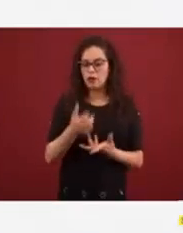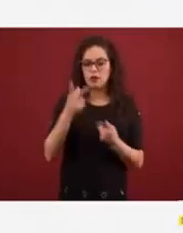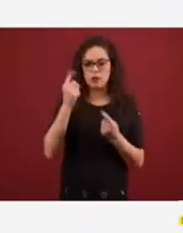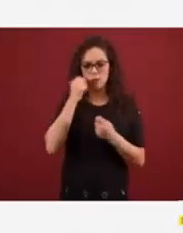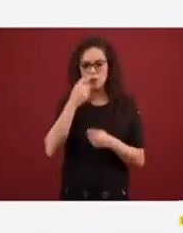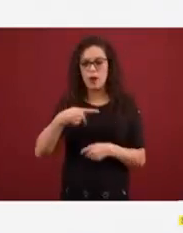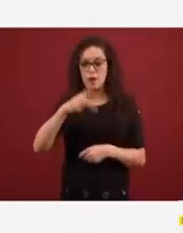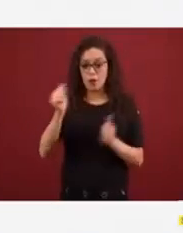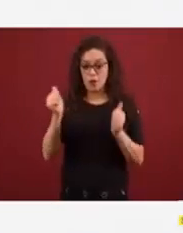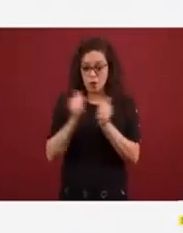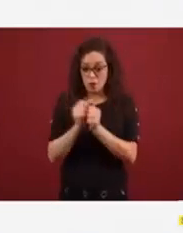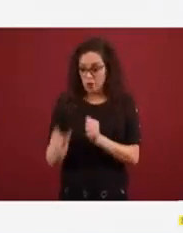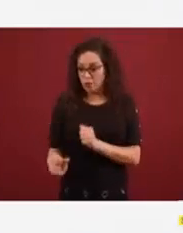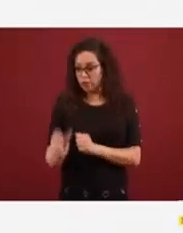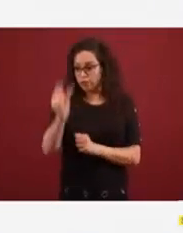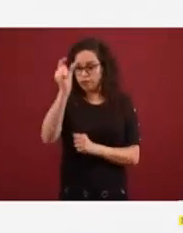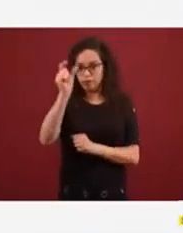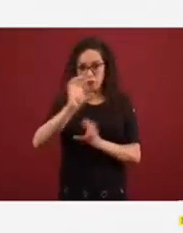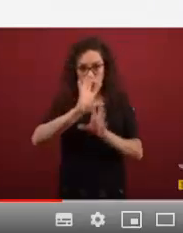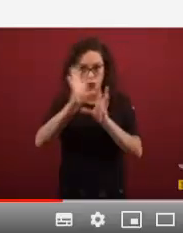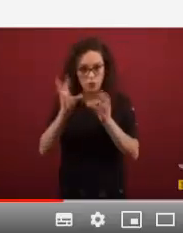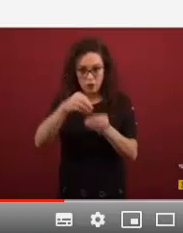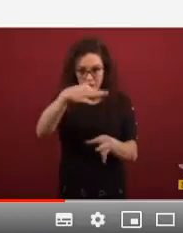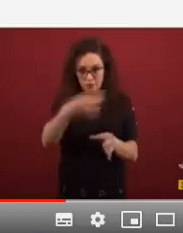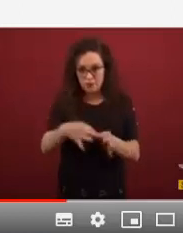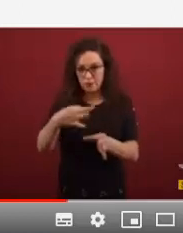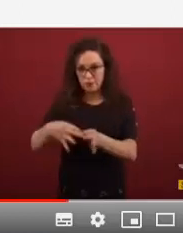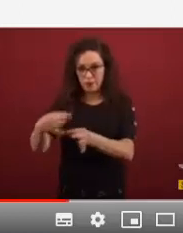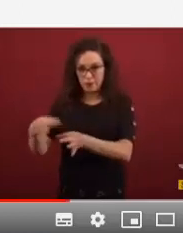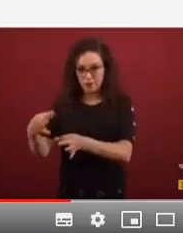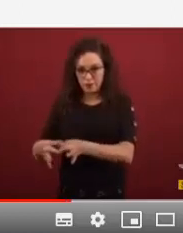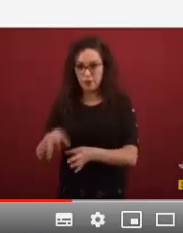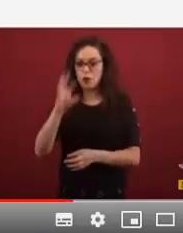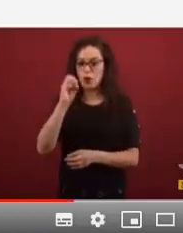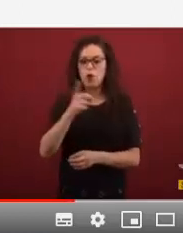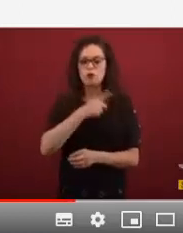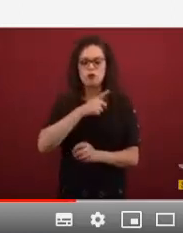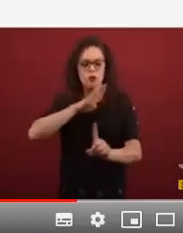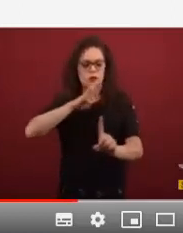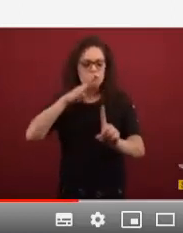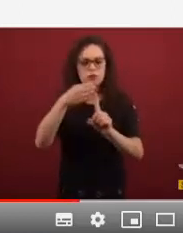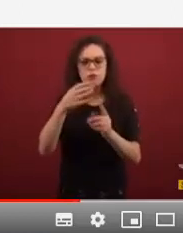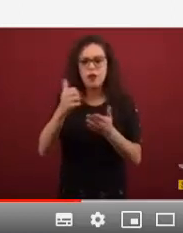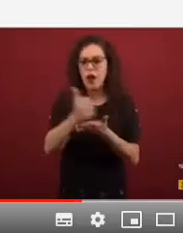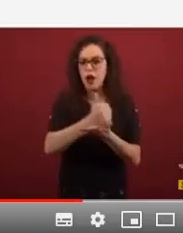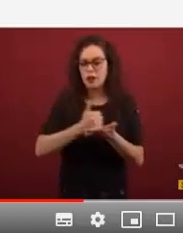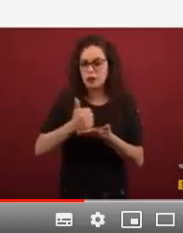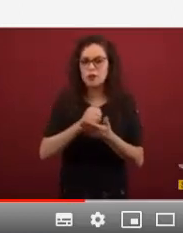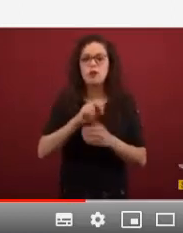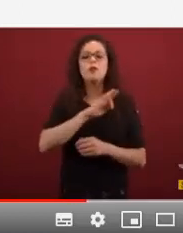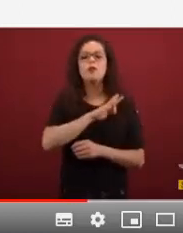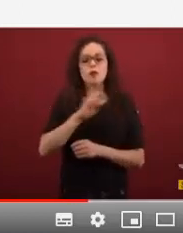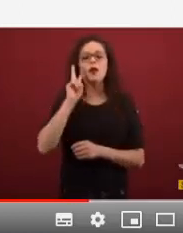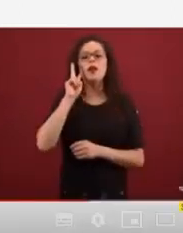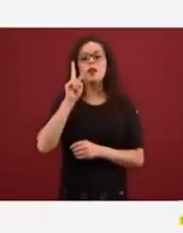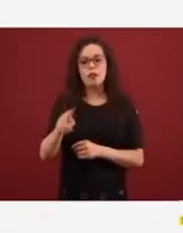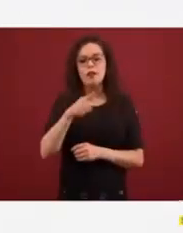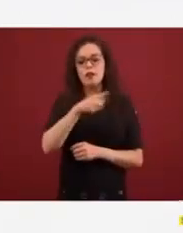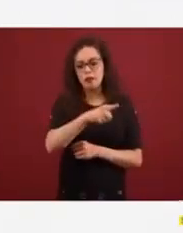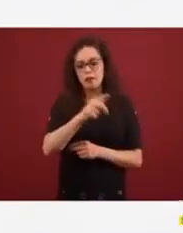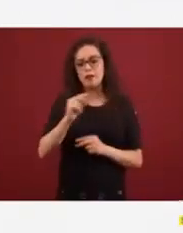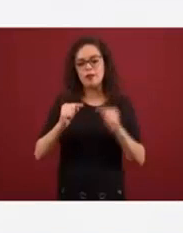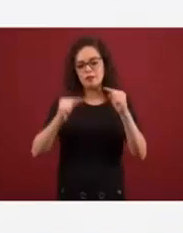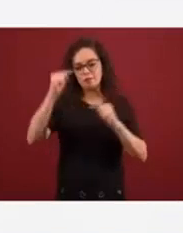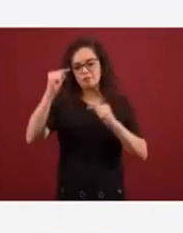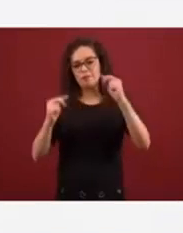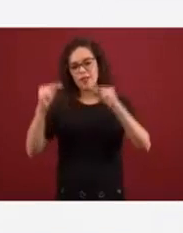barra completa no como si no solo nos enfocamos en las azules bueno podemos entonces en su momento ver un poco la tendencia de cuáles son